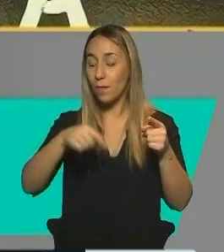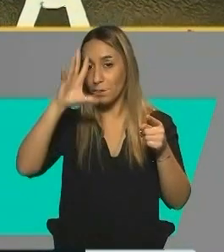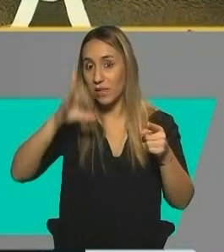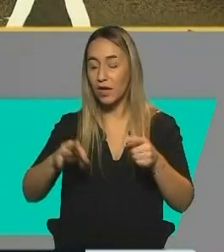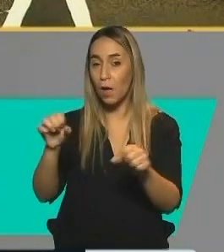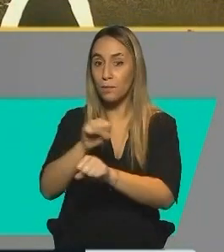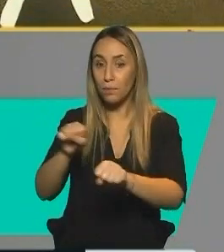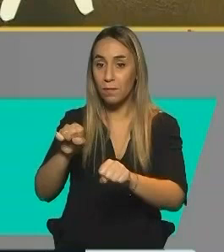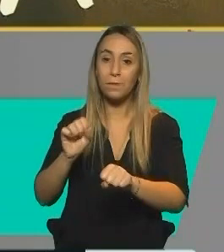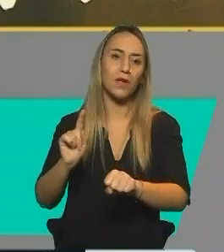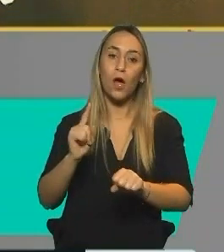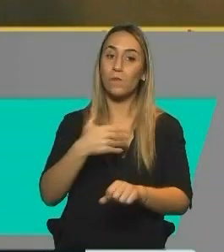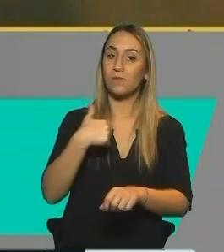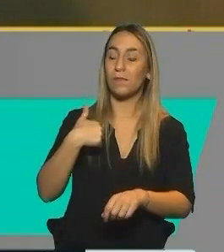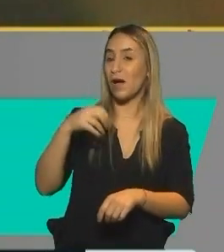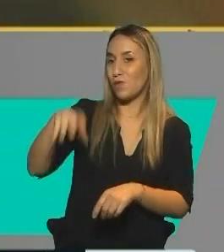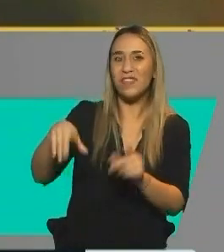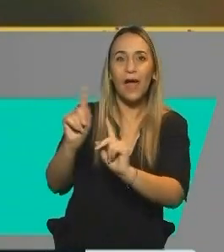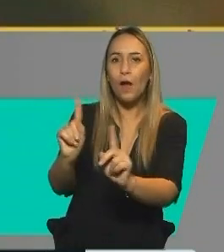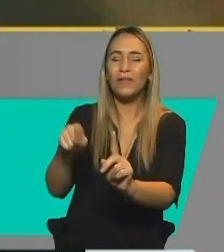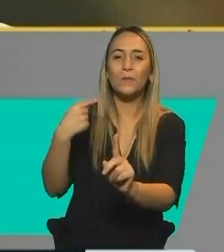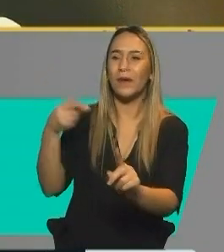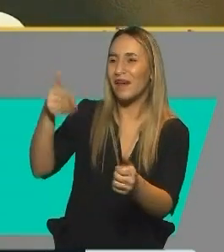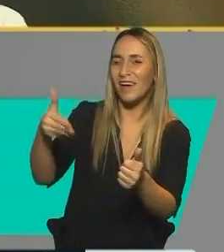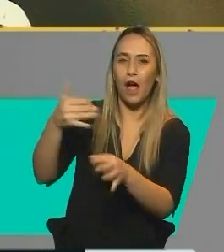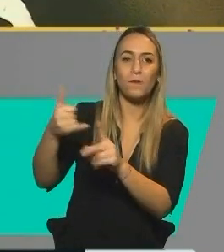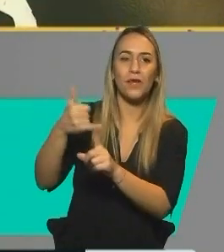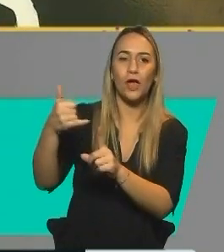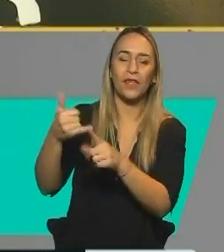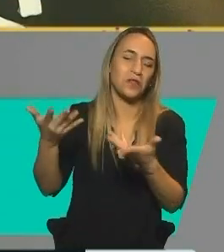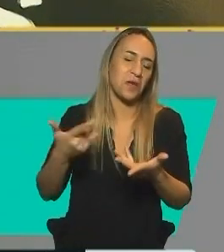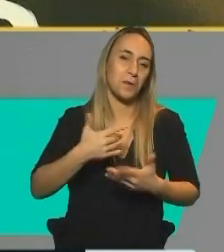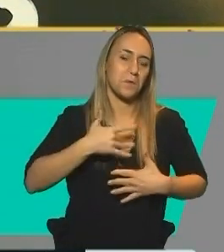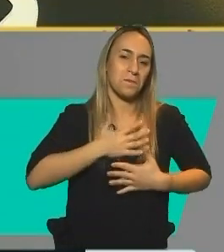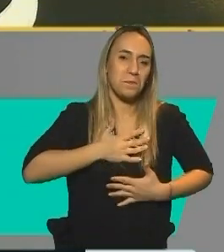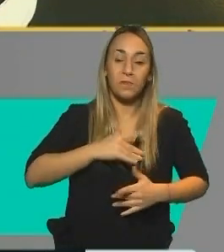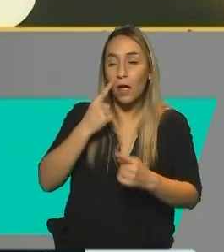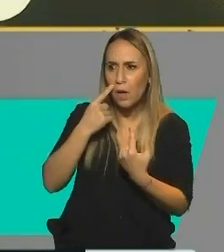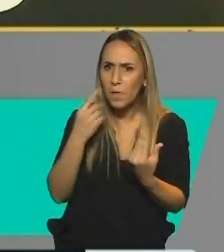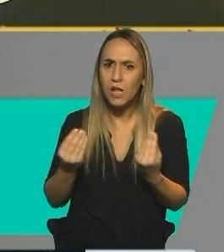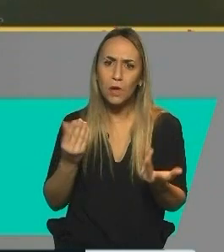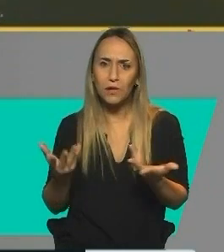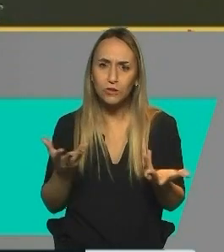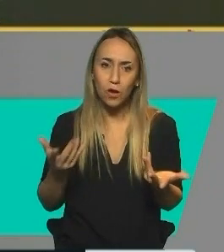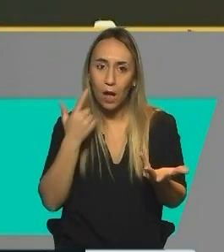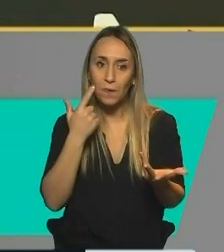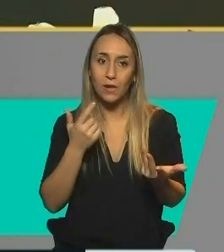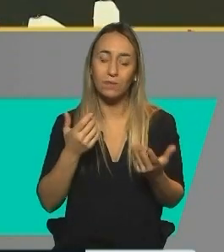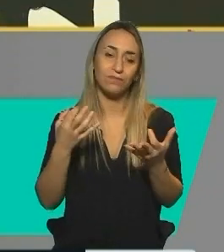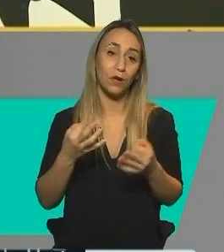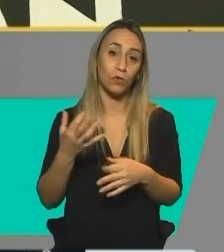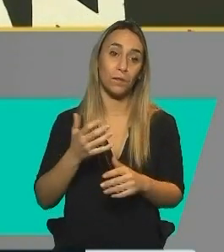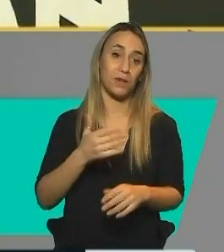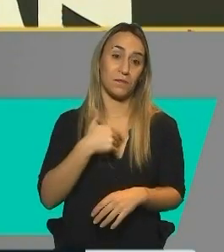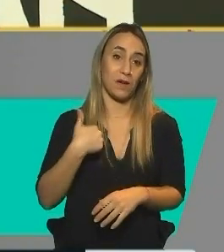atentado. Pero como mi mamá no estaba acá, mi mamá venía al mediodía, era nada, estábamos expectantes y estábamos esperando. De hecho, mi mamá había